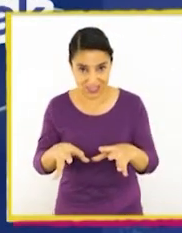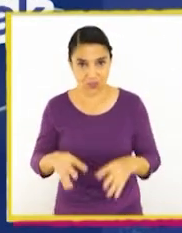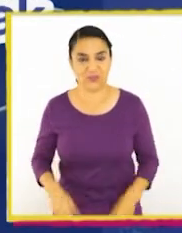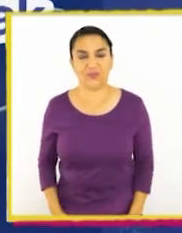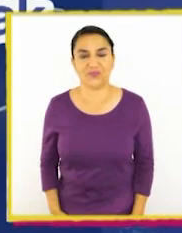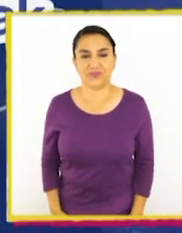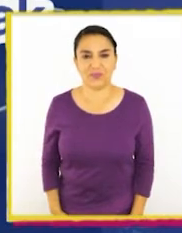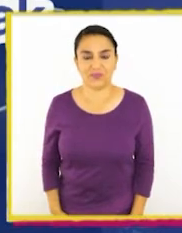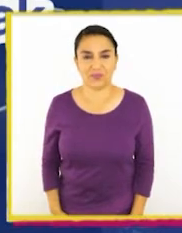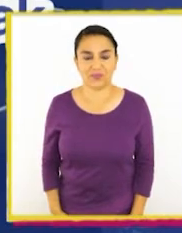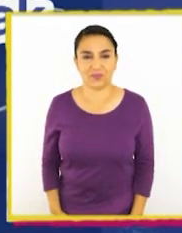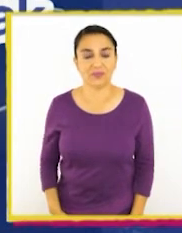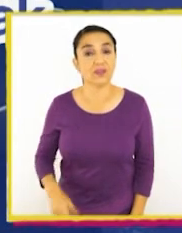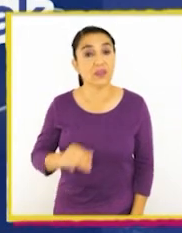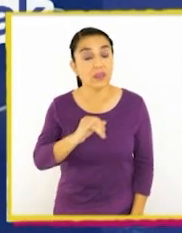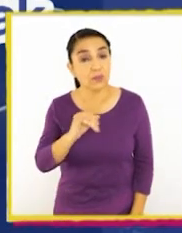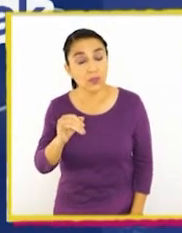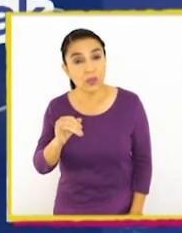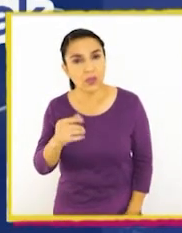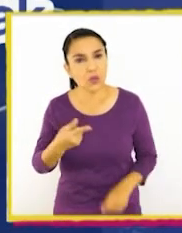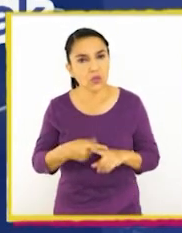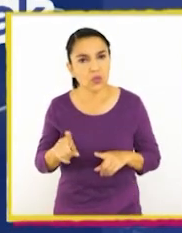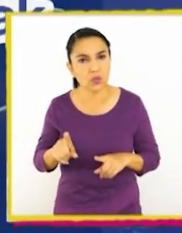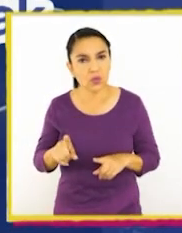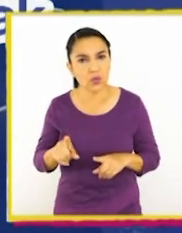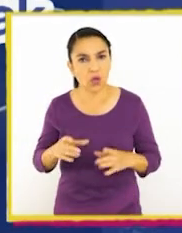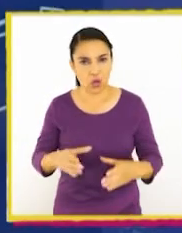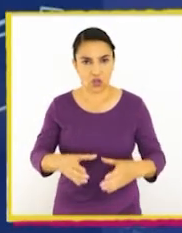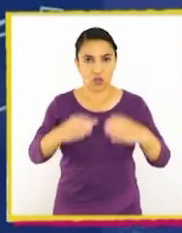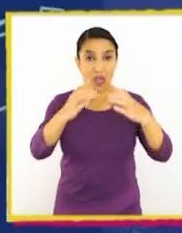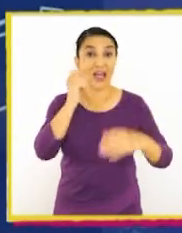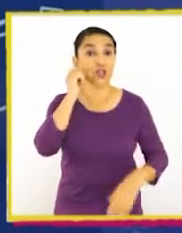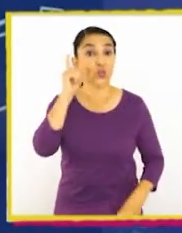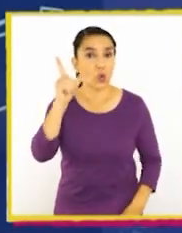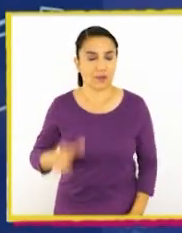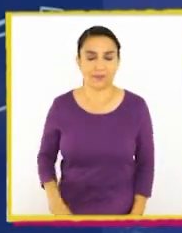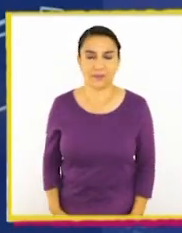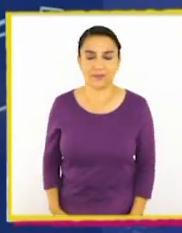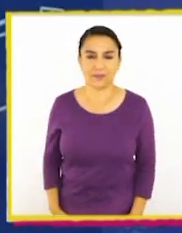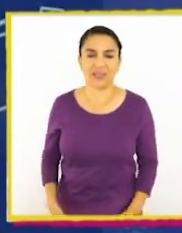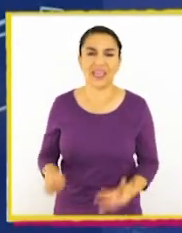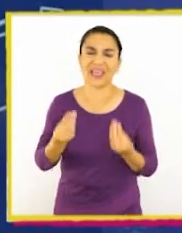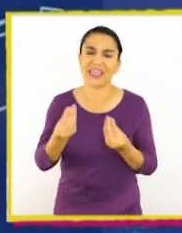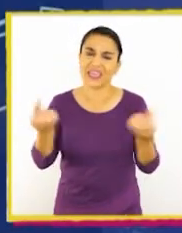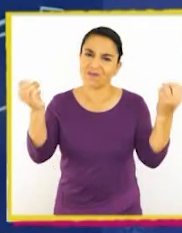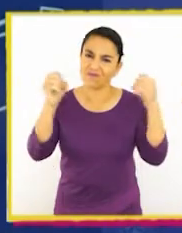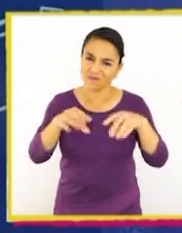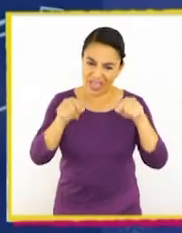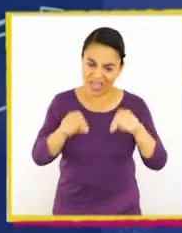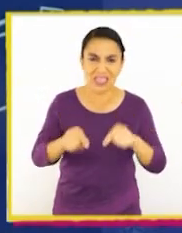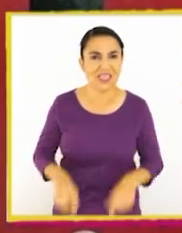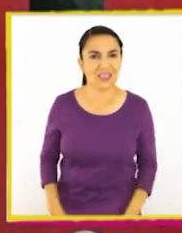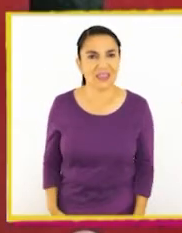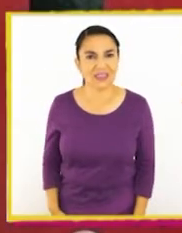este material. Luego, tenemos el contenedor azul. ¿Qué podríamos poner